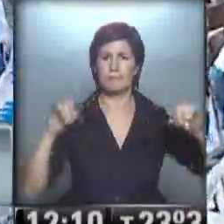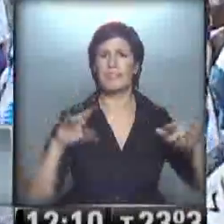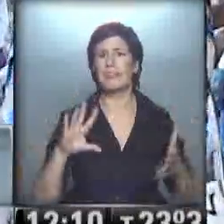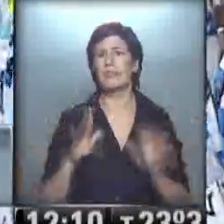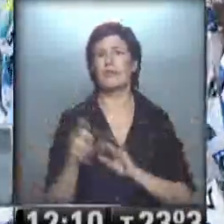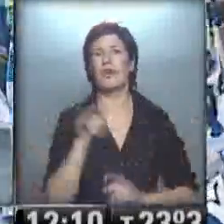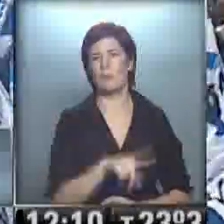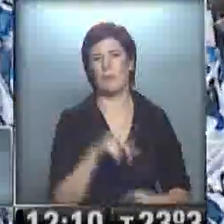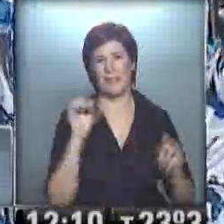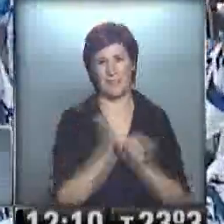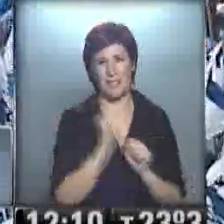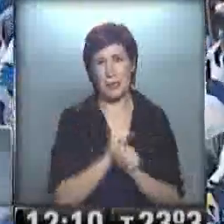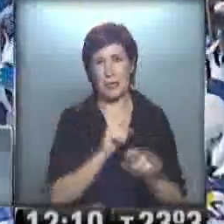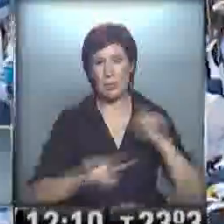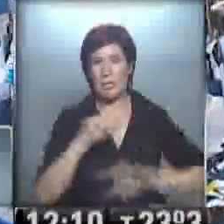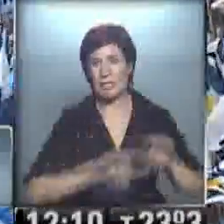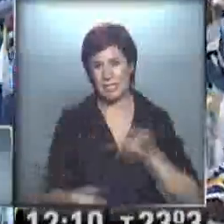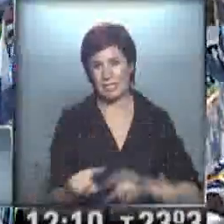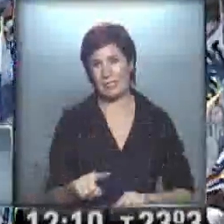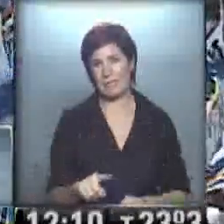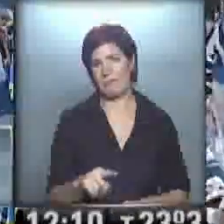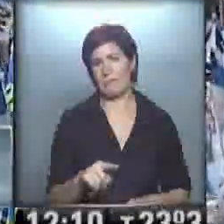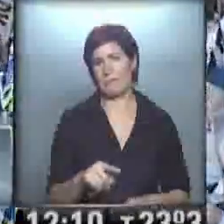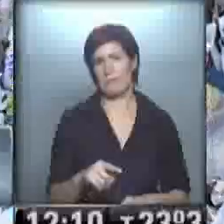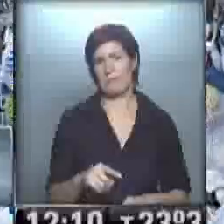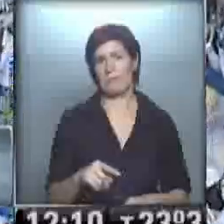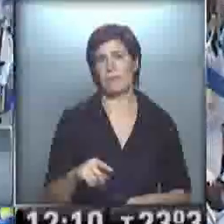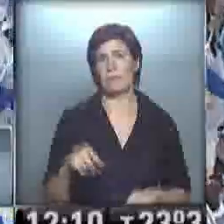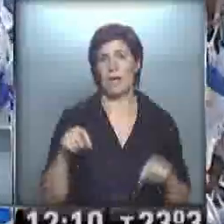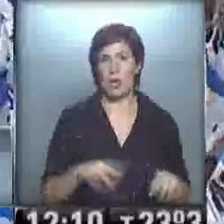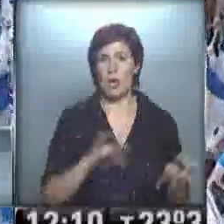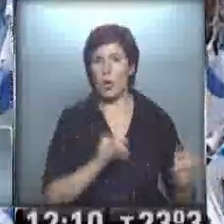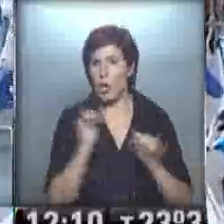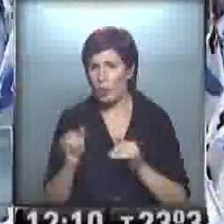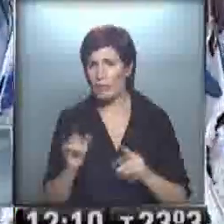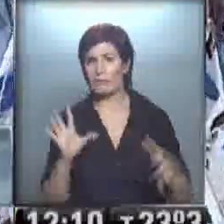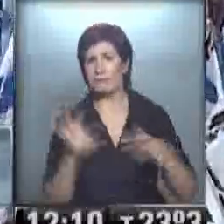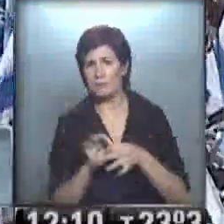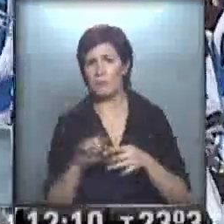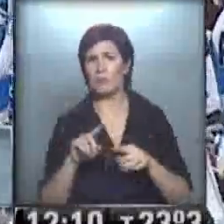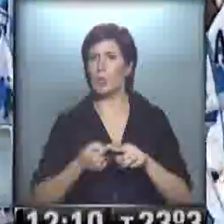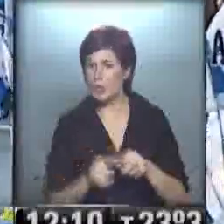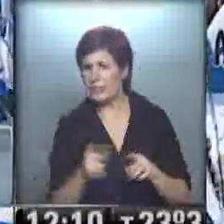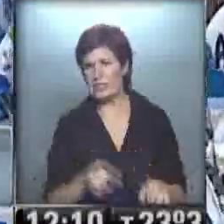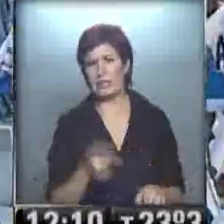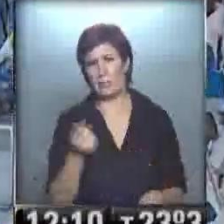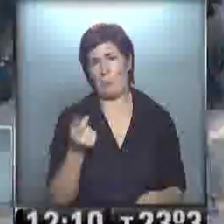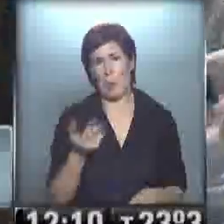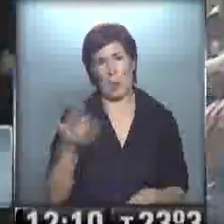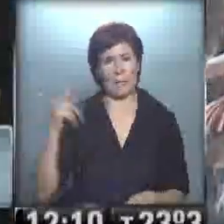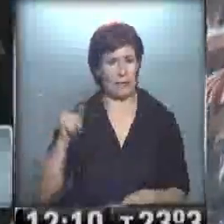porque realmente pocas veces se motiva a la juventud para incorporarse o para